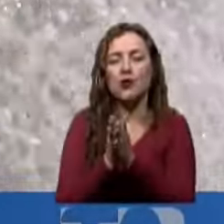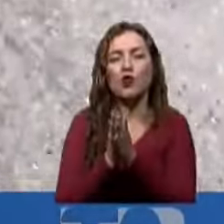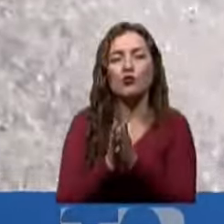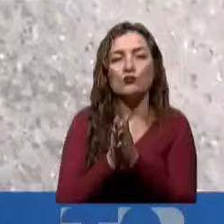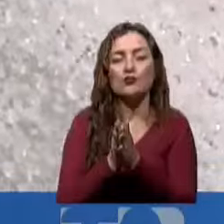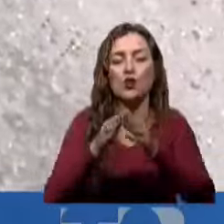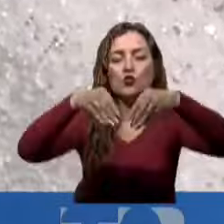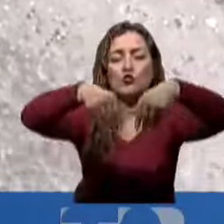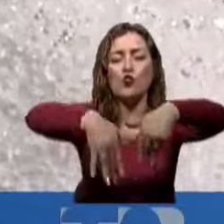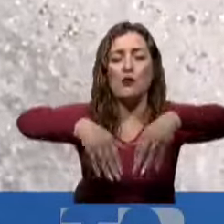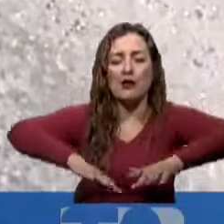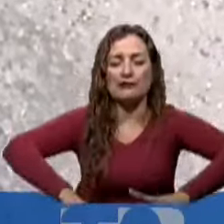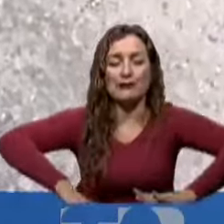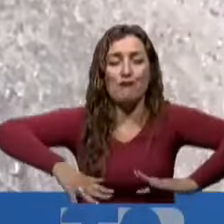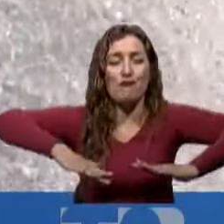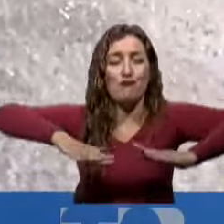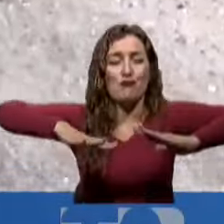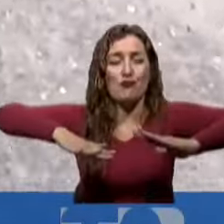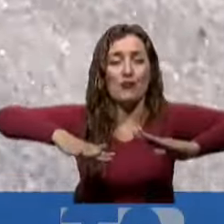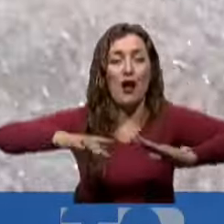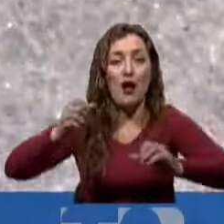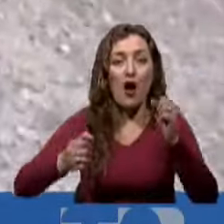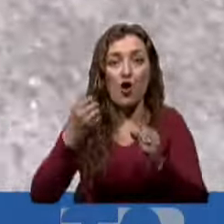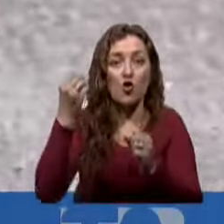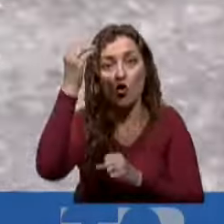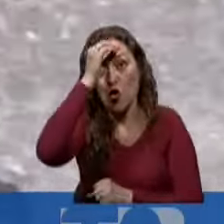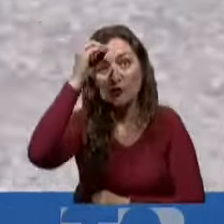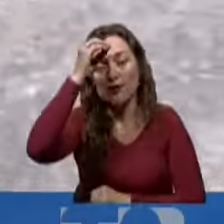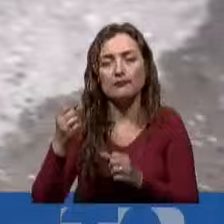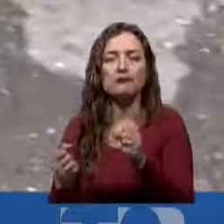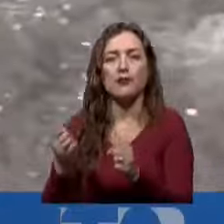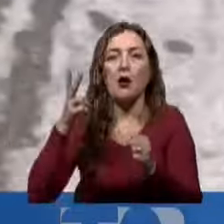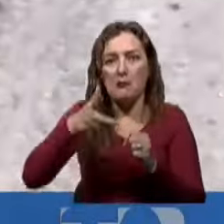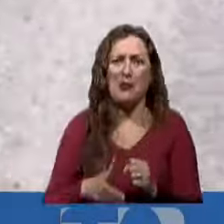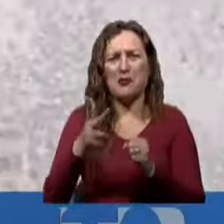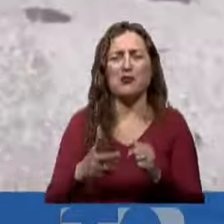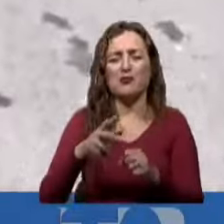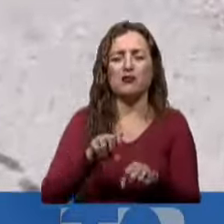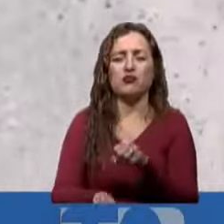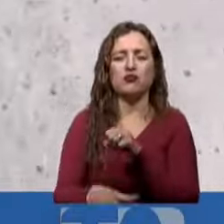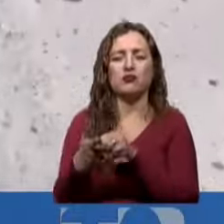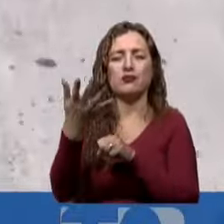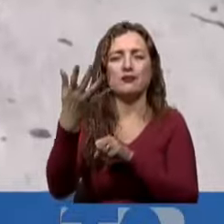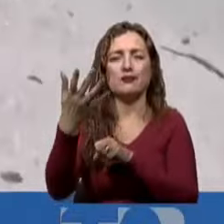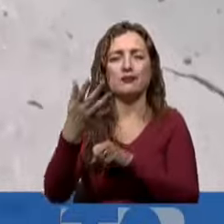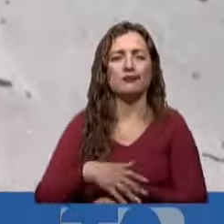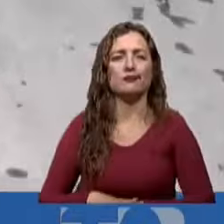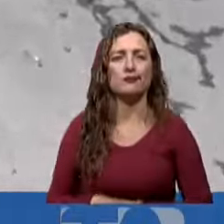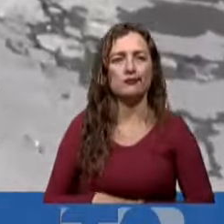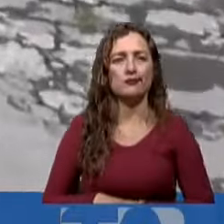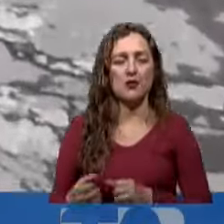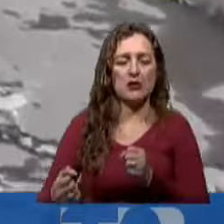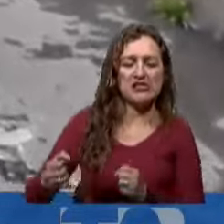tenemos. Cuando llueve esto se llena y los vehículos que no conocen del problema se pasan por encima y pueden obviamente